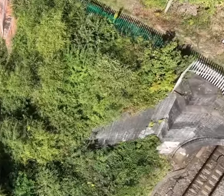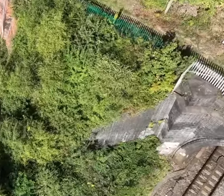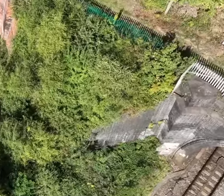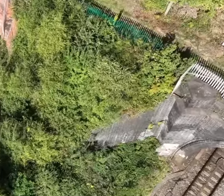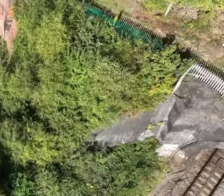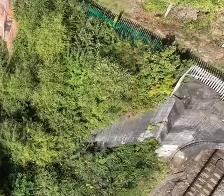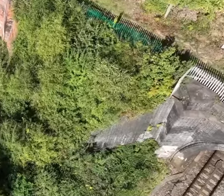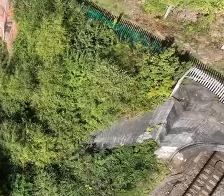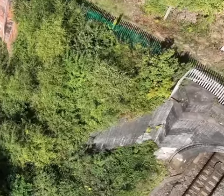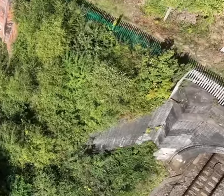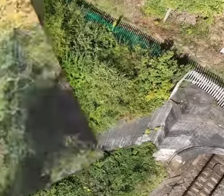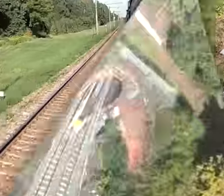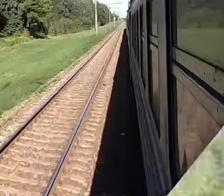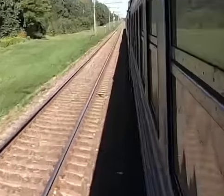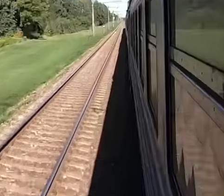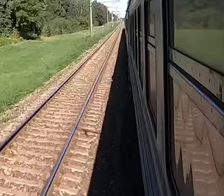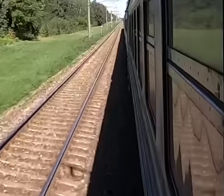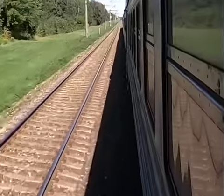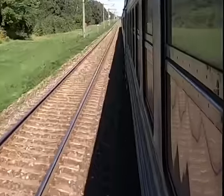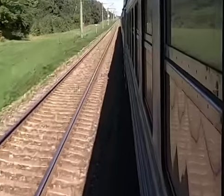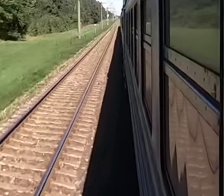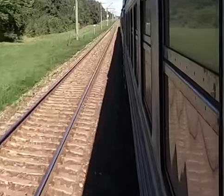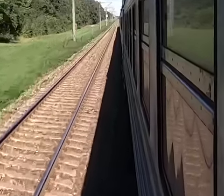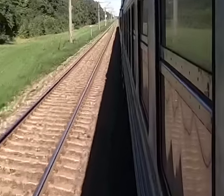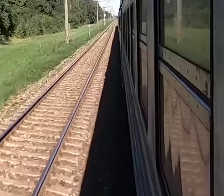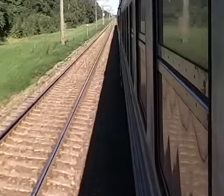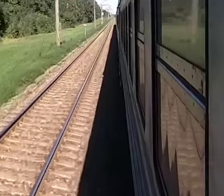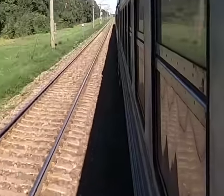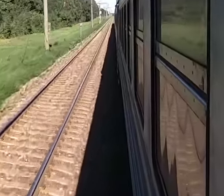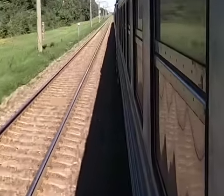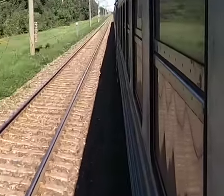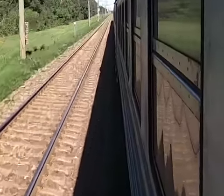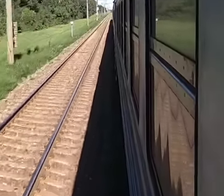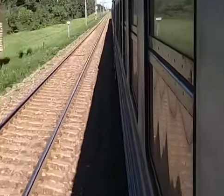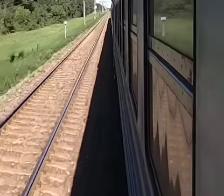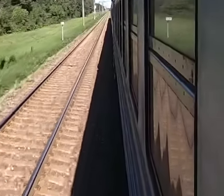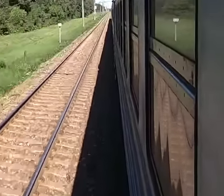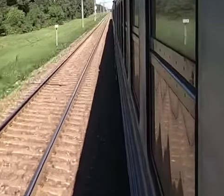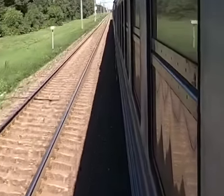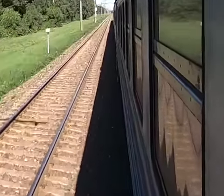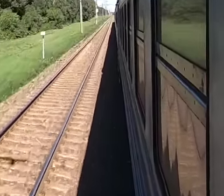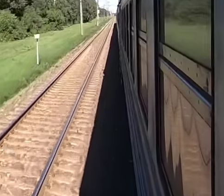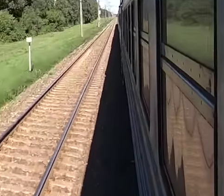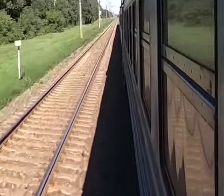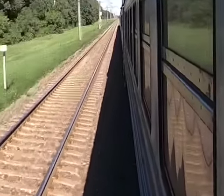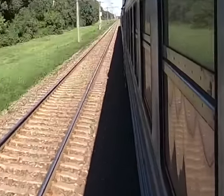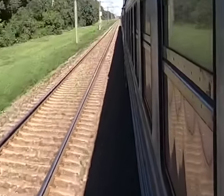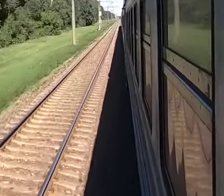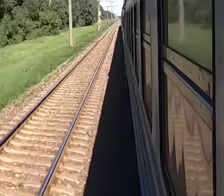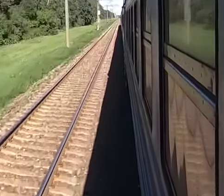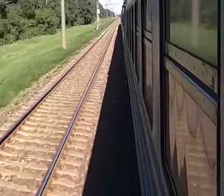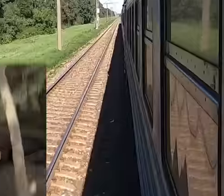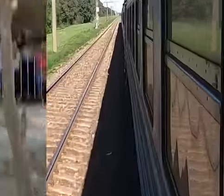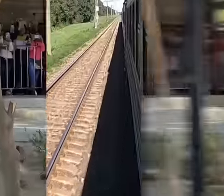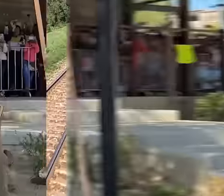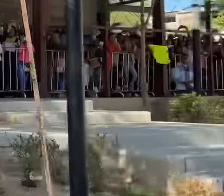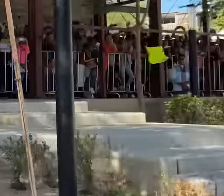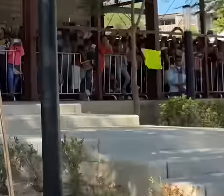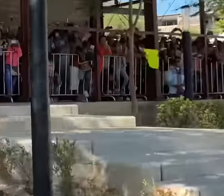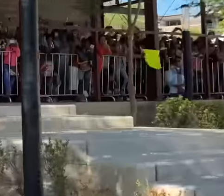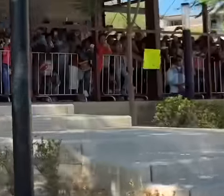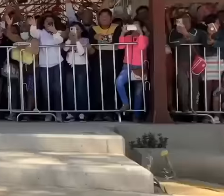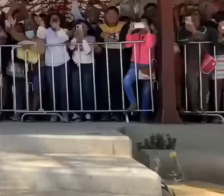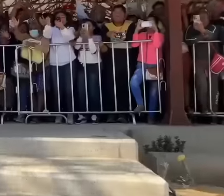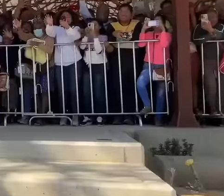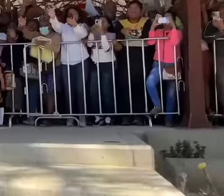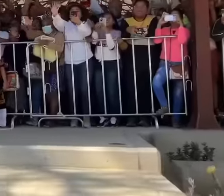20 de noviembre con la finalidad de mejorar la movilidad y el desarrollo nacional. Pero hace unos